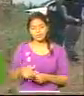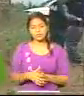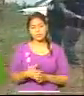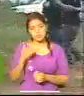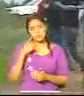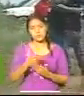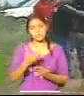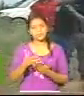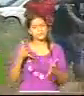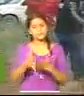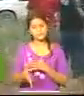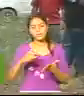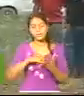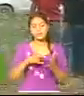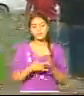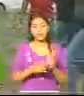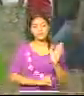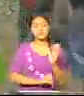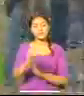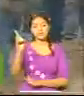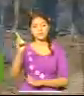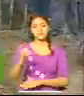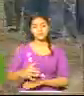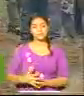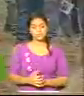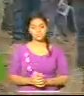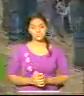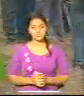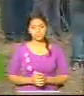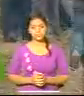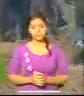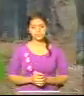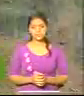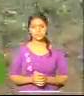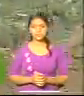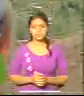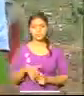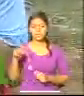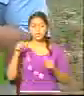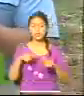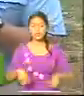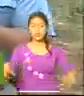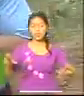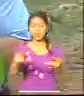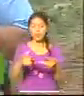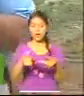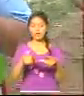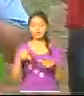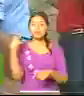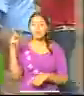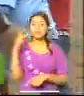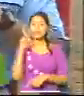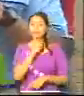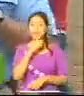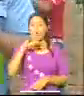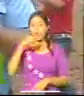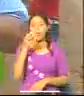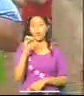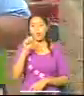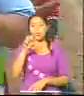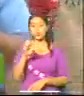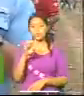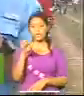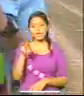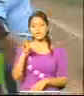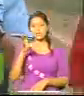a evidenciar lo que significa este desarrollo. Y bueno, estamos en tierras además de esta parroquia, José Ramón Yepes, como